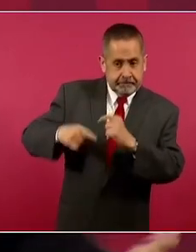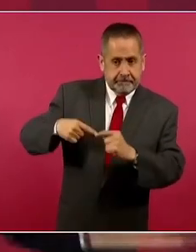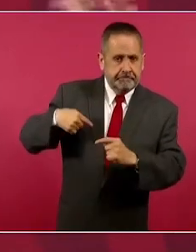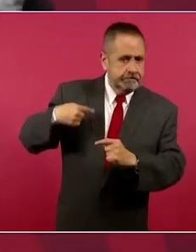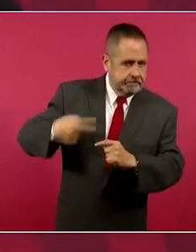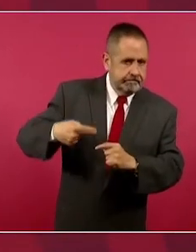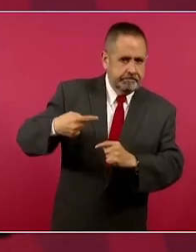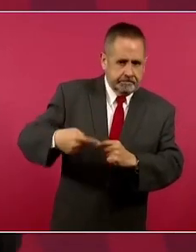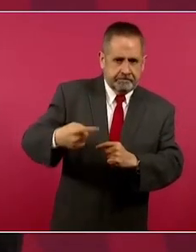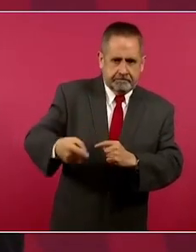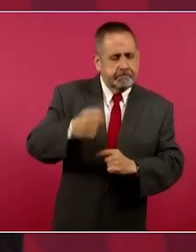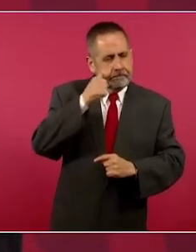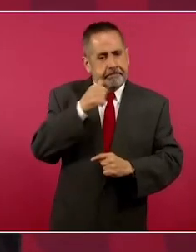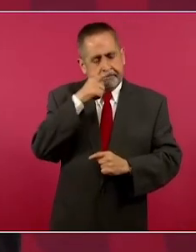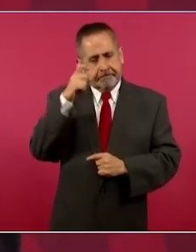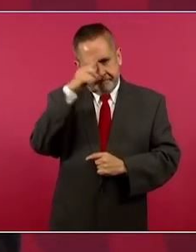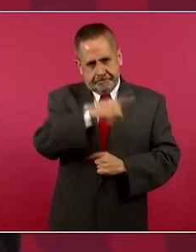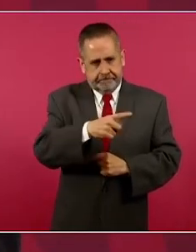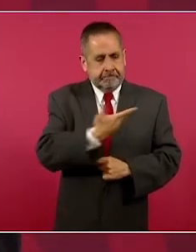históricamente.